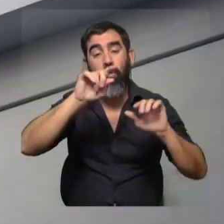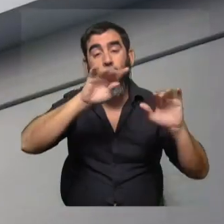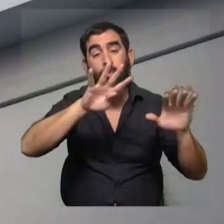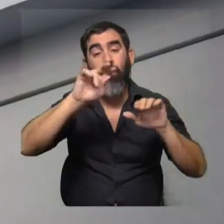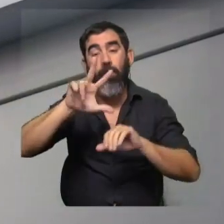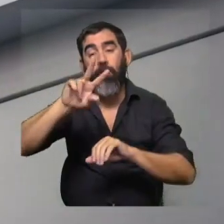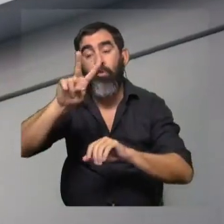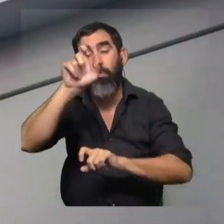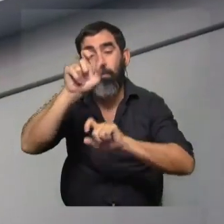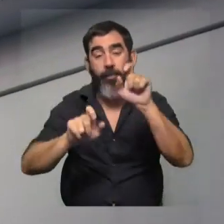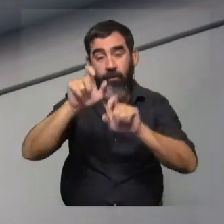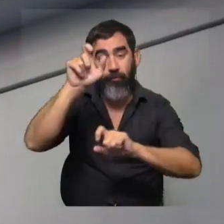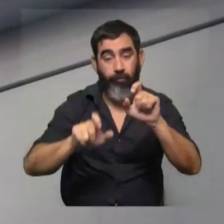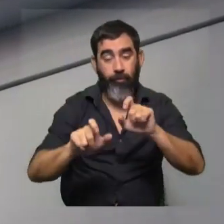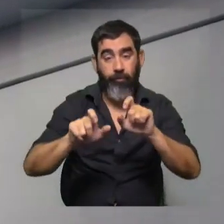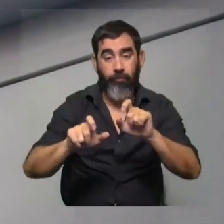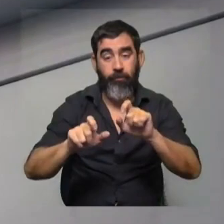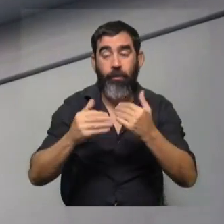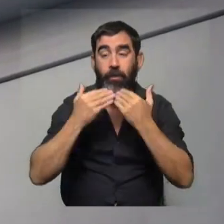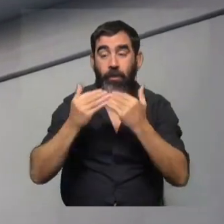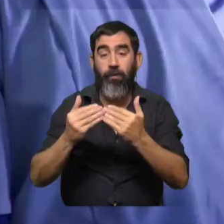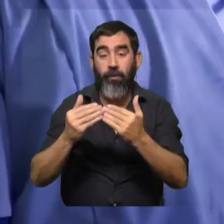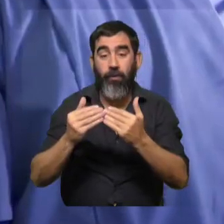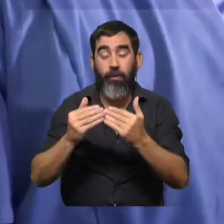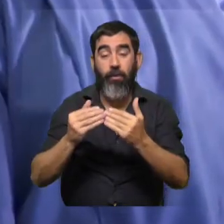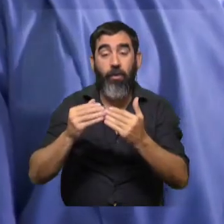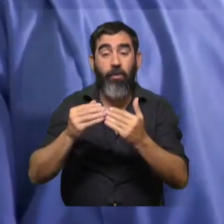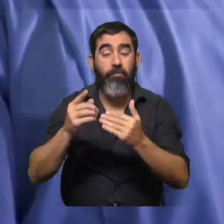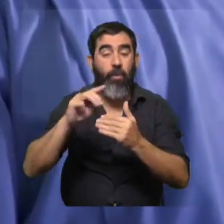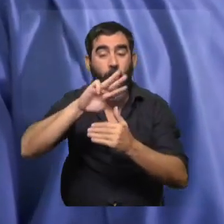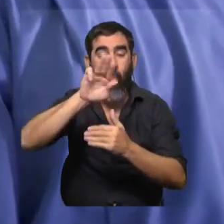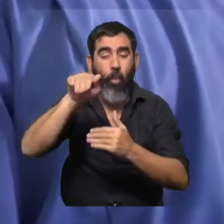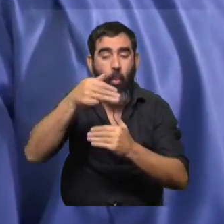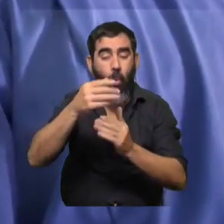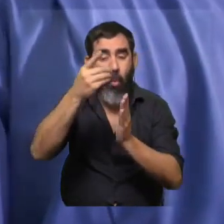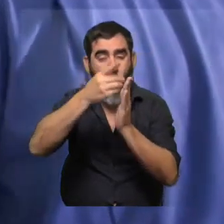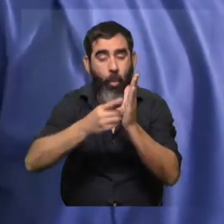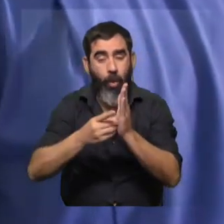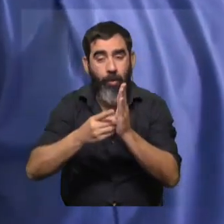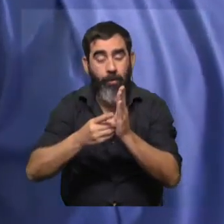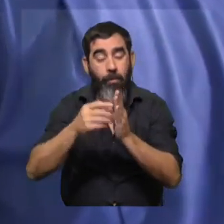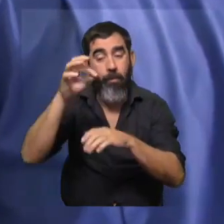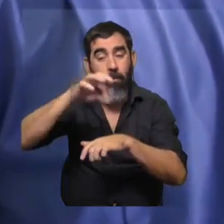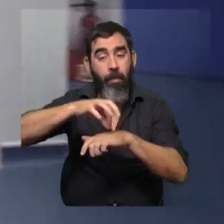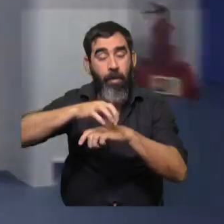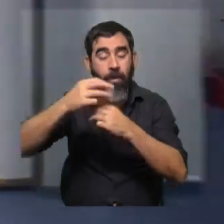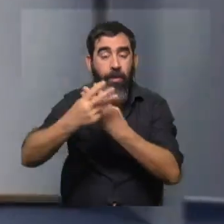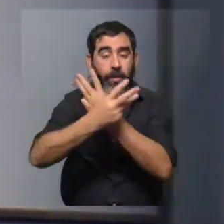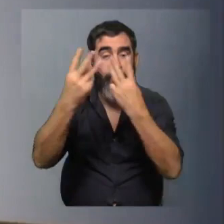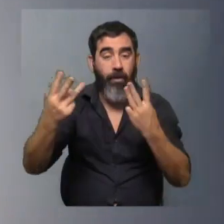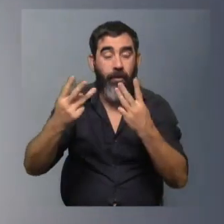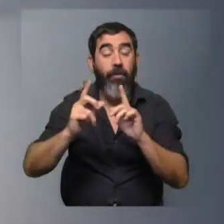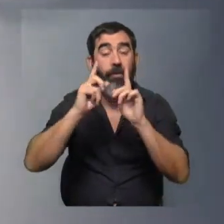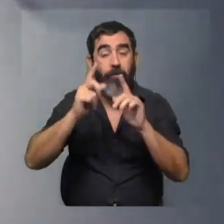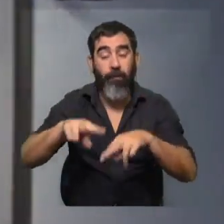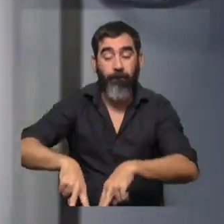378.932 personas obtenidos de UK Biobank, una base de datos biomédica a gran escala y un recurso